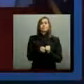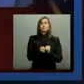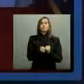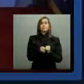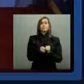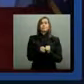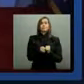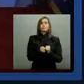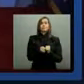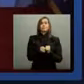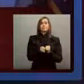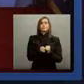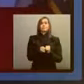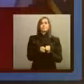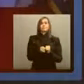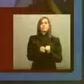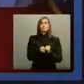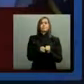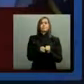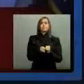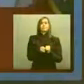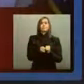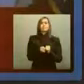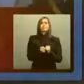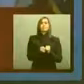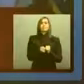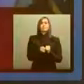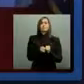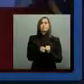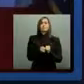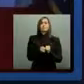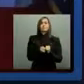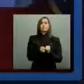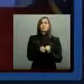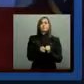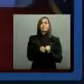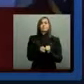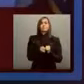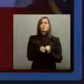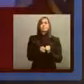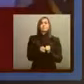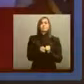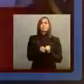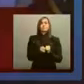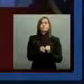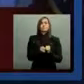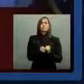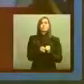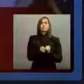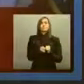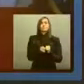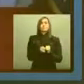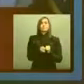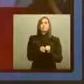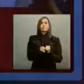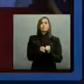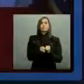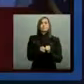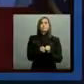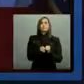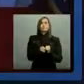pagando del producto interno bruto a la deuda y a los préstamos que usted